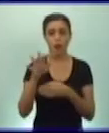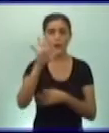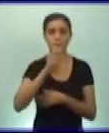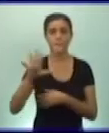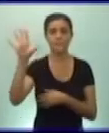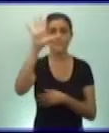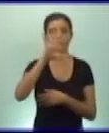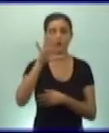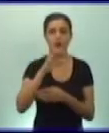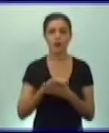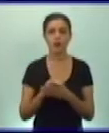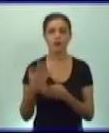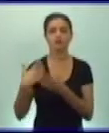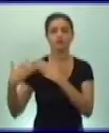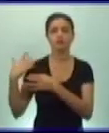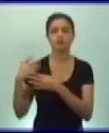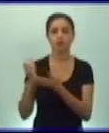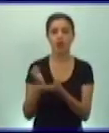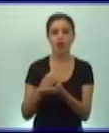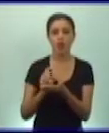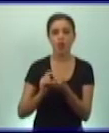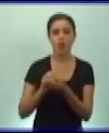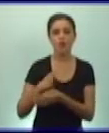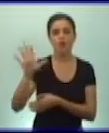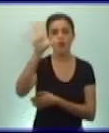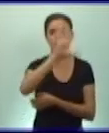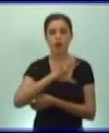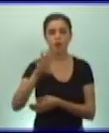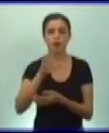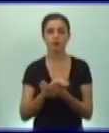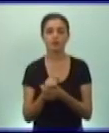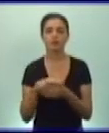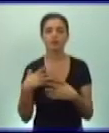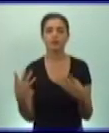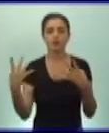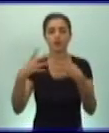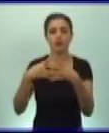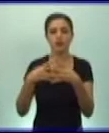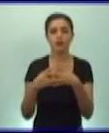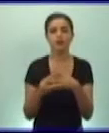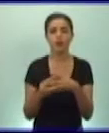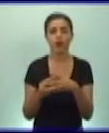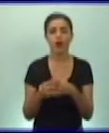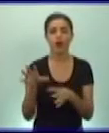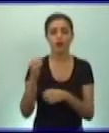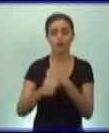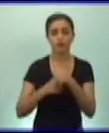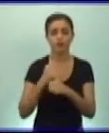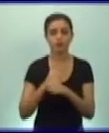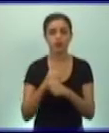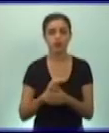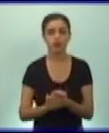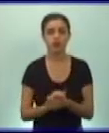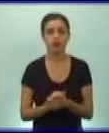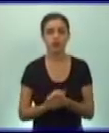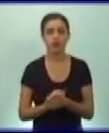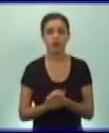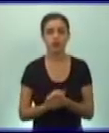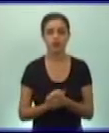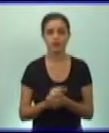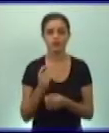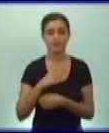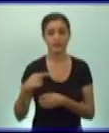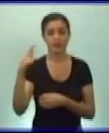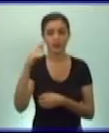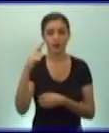Escolar y de la antología de mapas. Por supuesto, eran los mapas que ustedes debían utilizar para responder a este interrogante. Debemos destacar que la